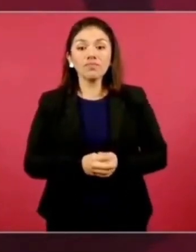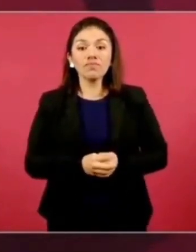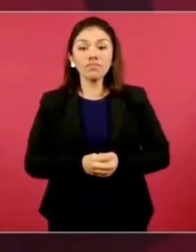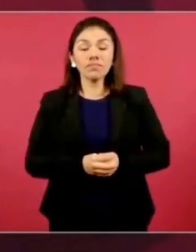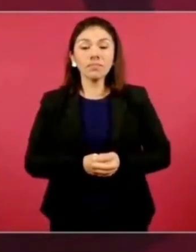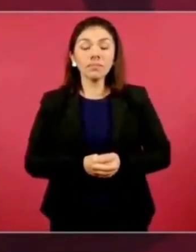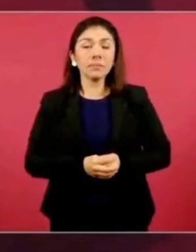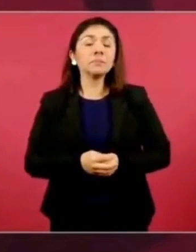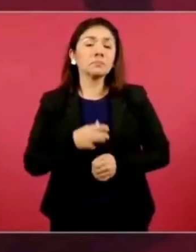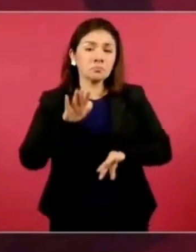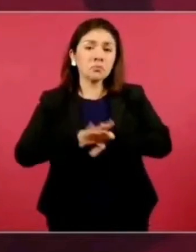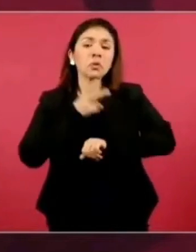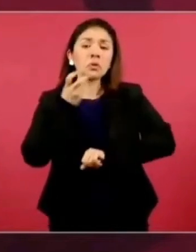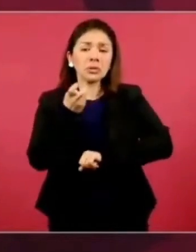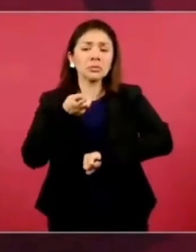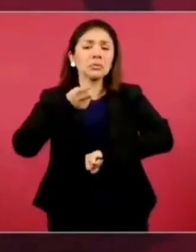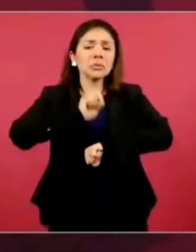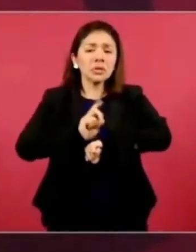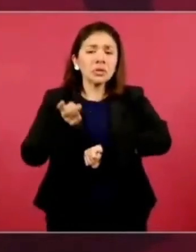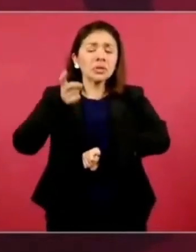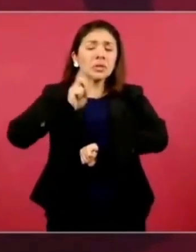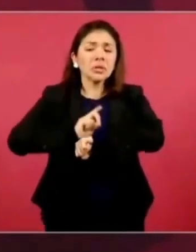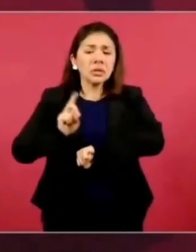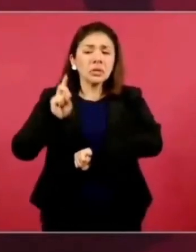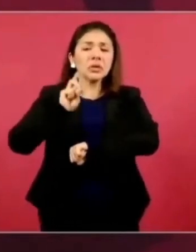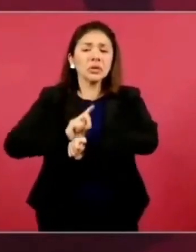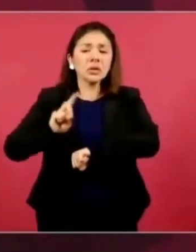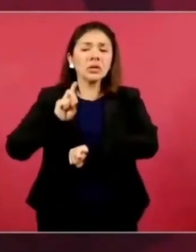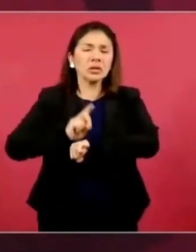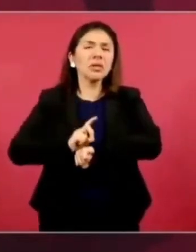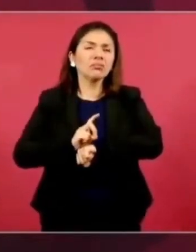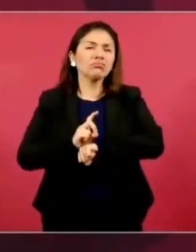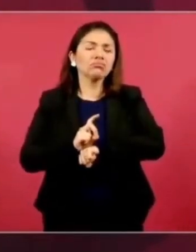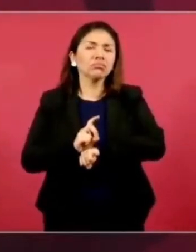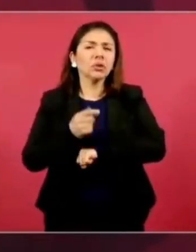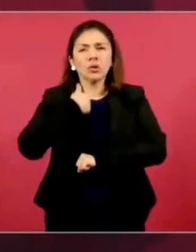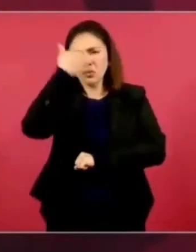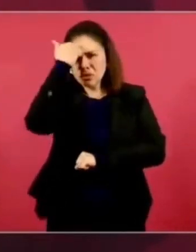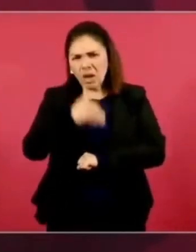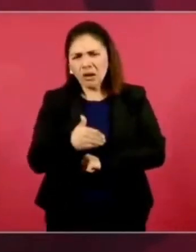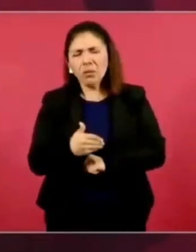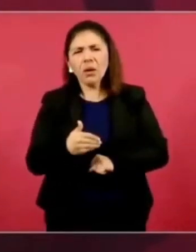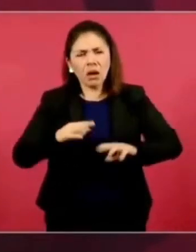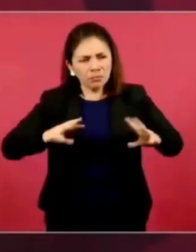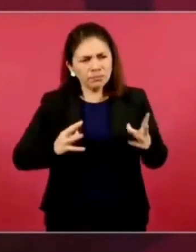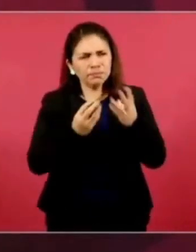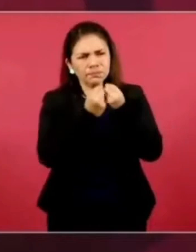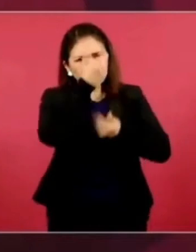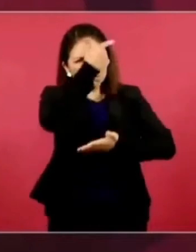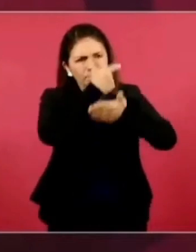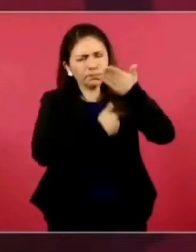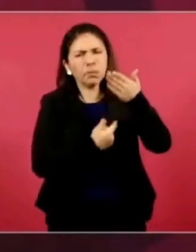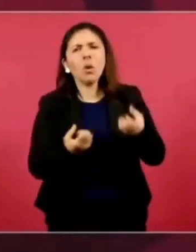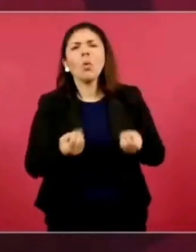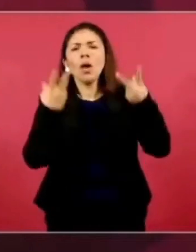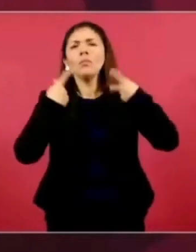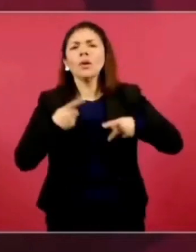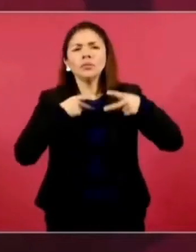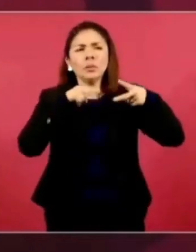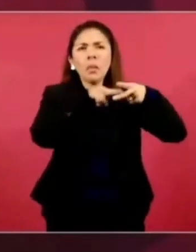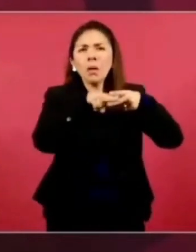Entonces, todos los días sabemos cuántos homicidios en las últimas 24